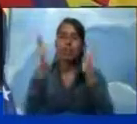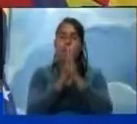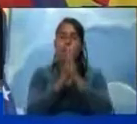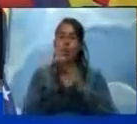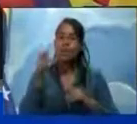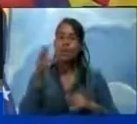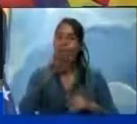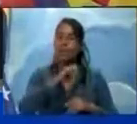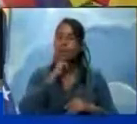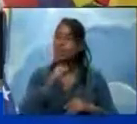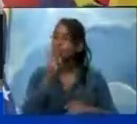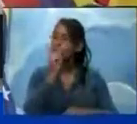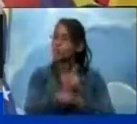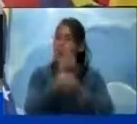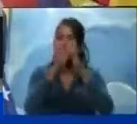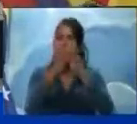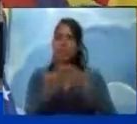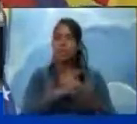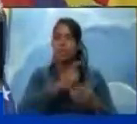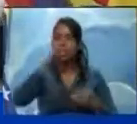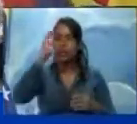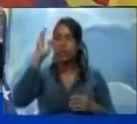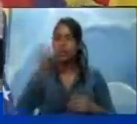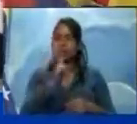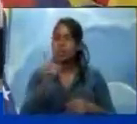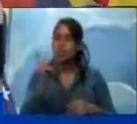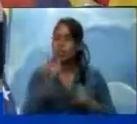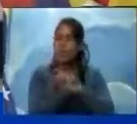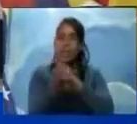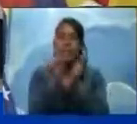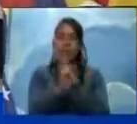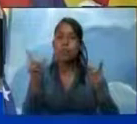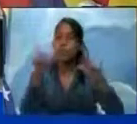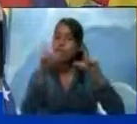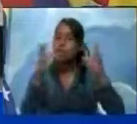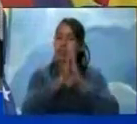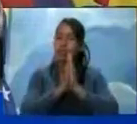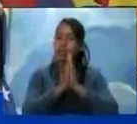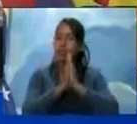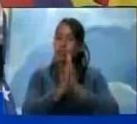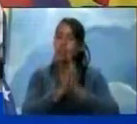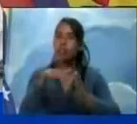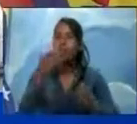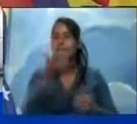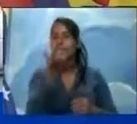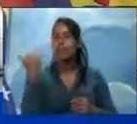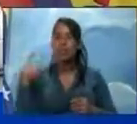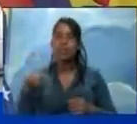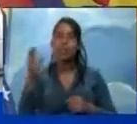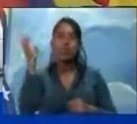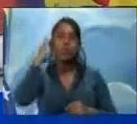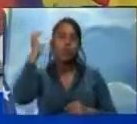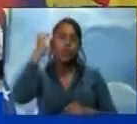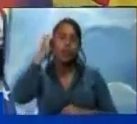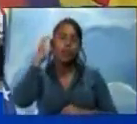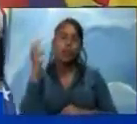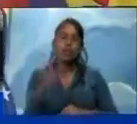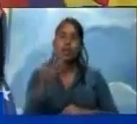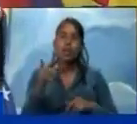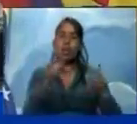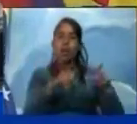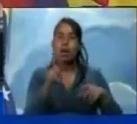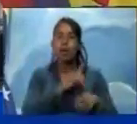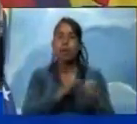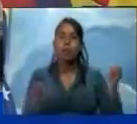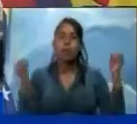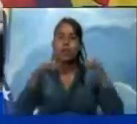Ahí es pura palabra de Dios. No me cambia el matutino. El que tiene una radio y en lugar de